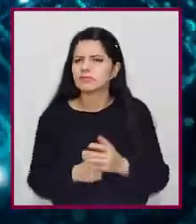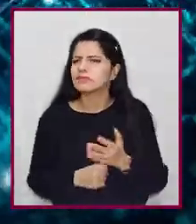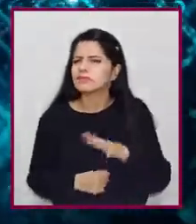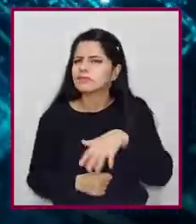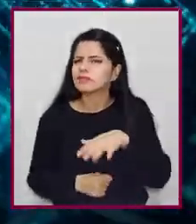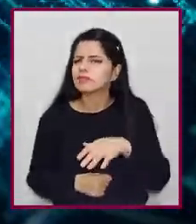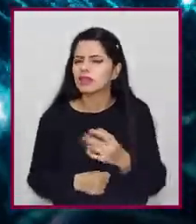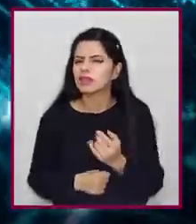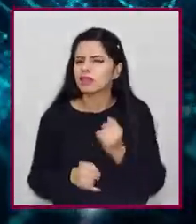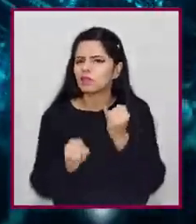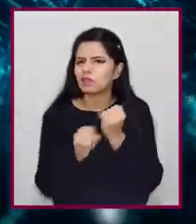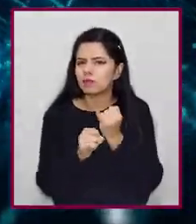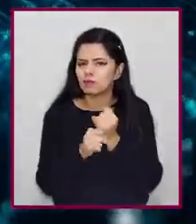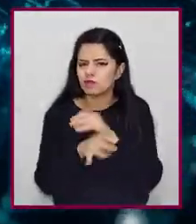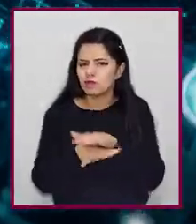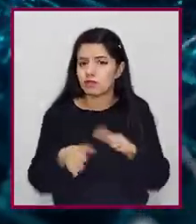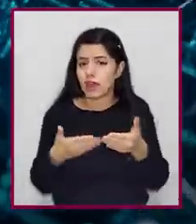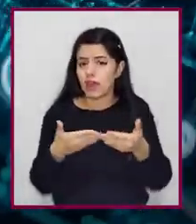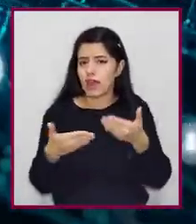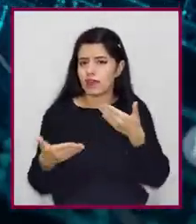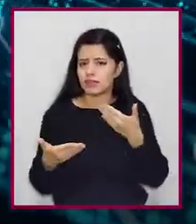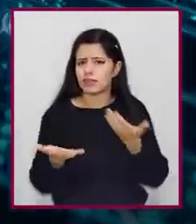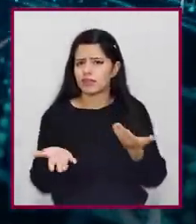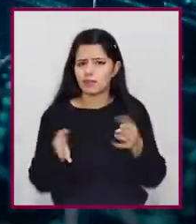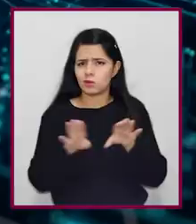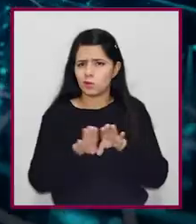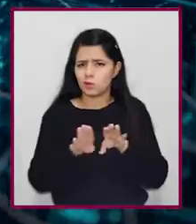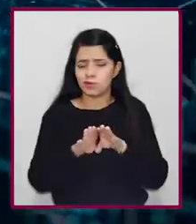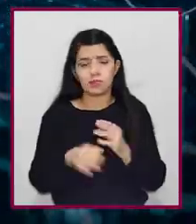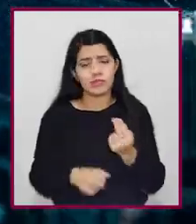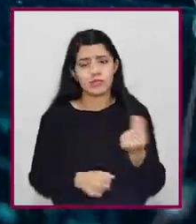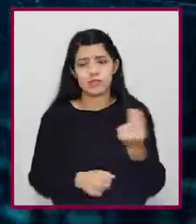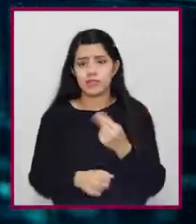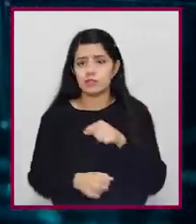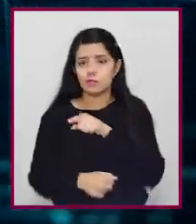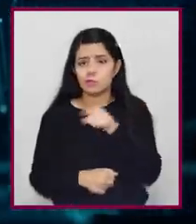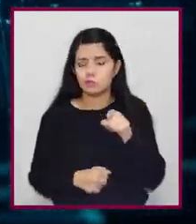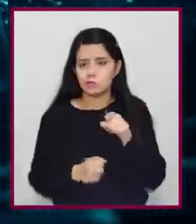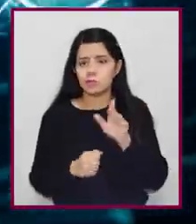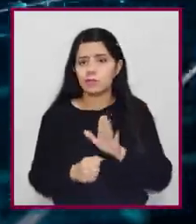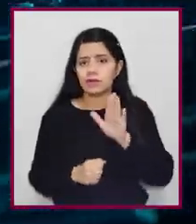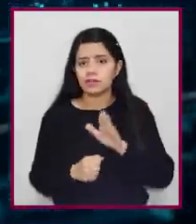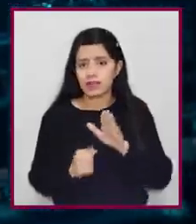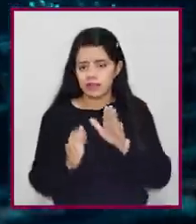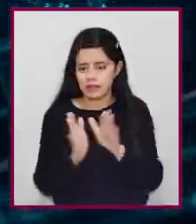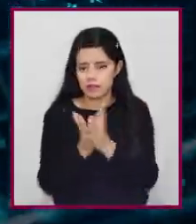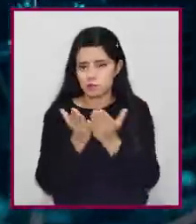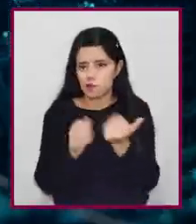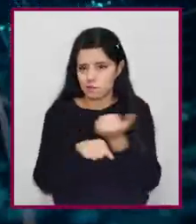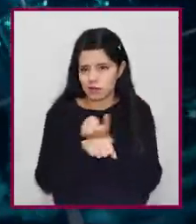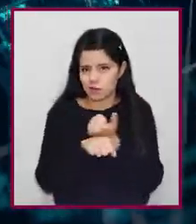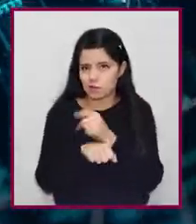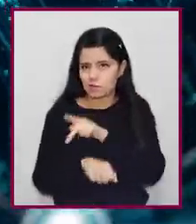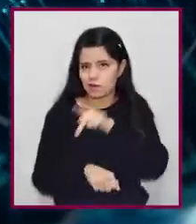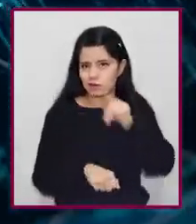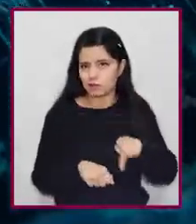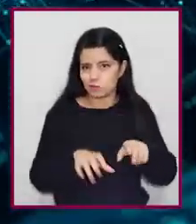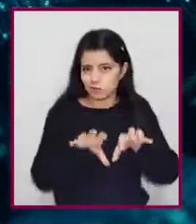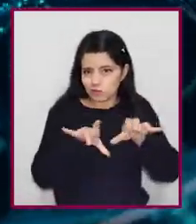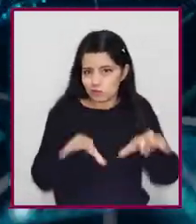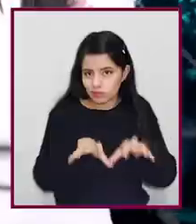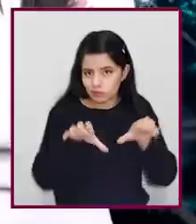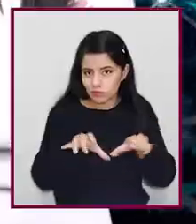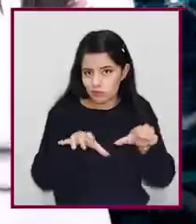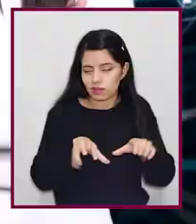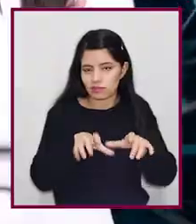la búsqueda virtual de información antes de los 90s? Prácticamente tenías que buscar en una sección amarilla digital. ¡Qué relajo para dar con datos